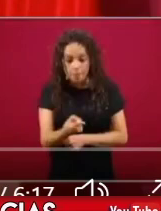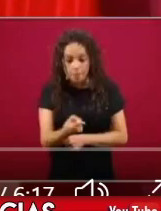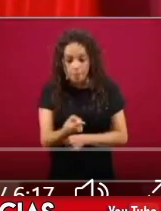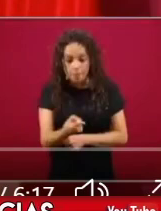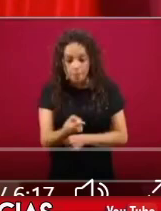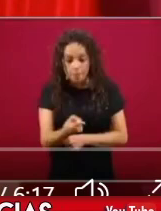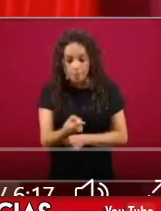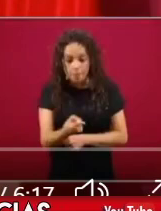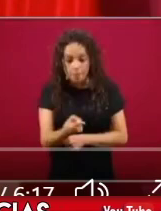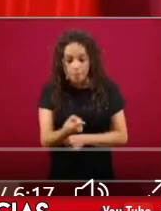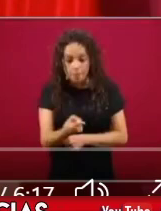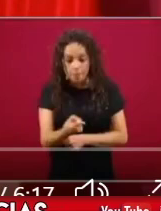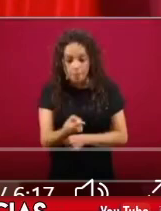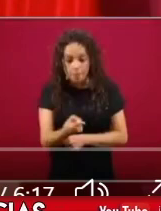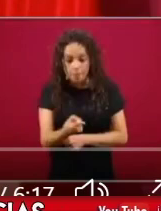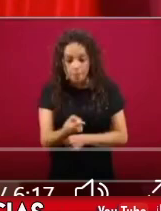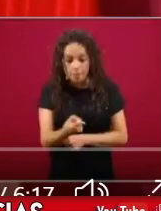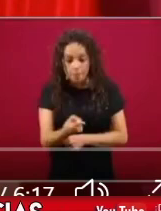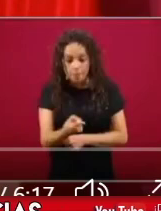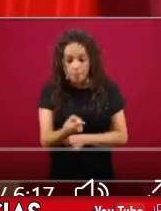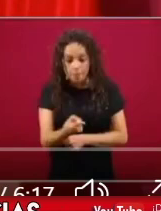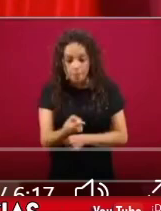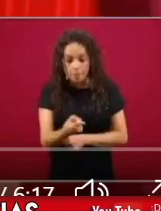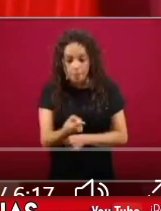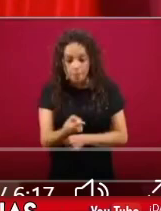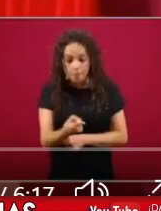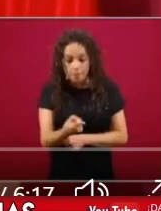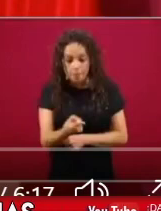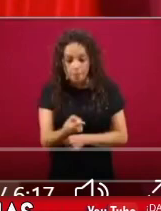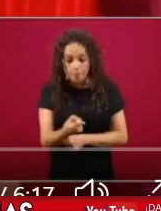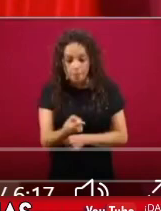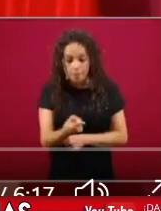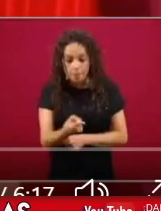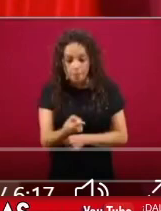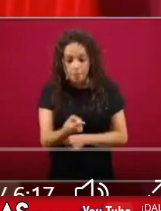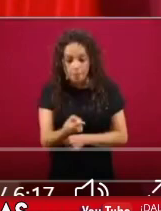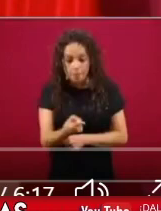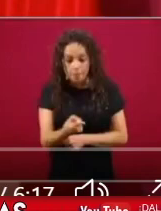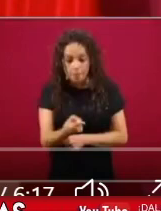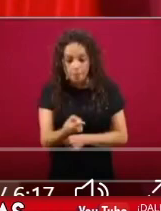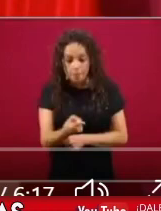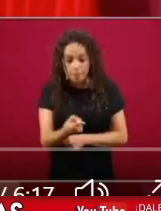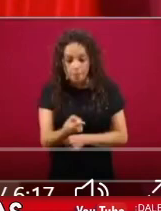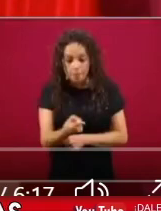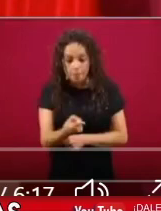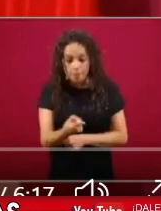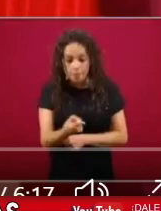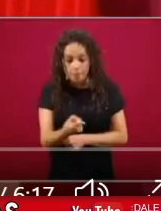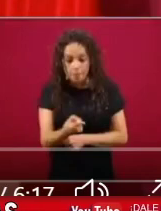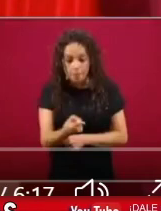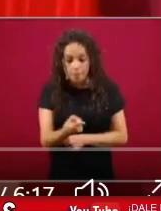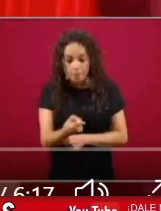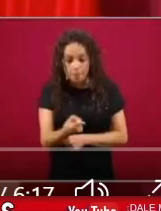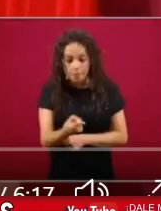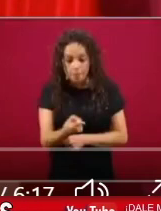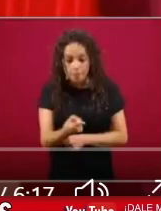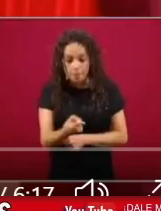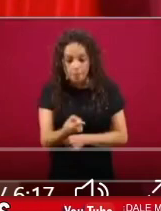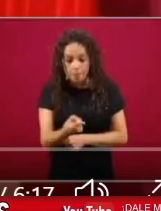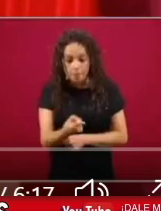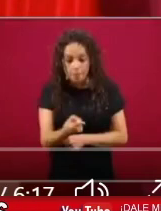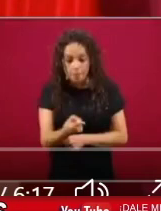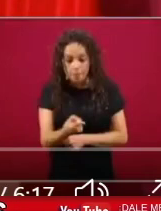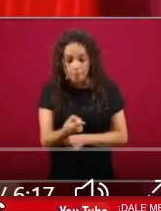fin de semana cuídense mucho ese doctor gatell su buenísimo lo de hoy que pasen un excelente semana cuídese mucho yo soy